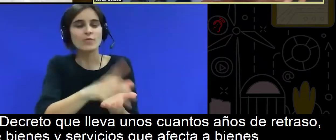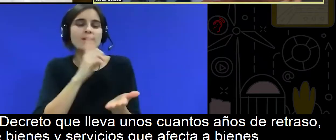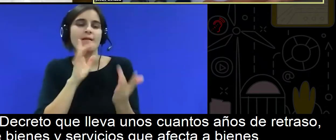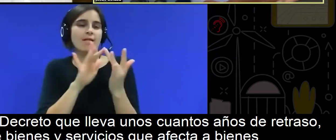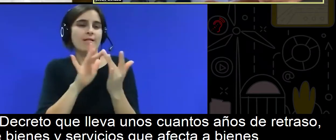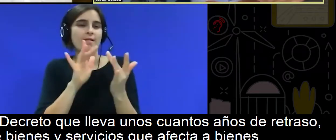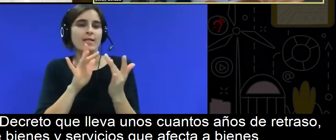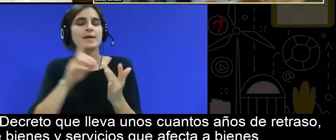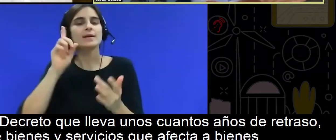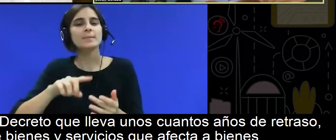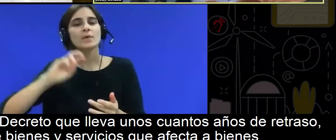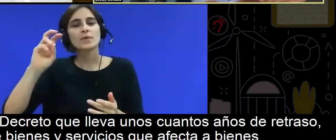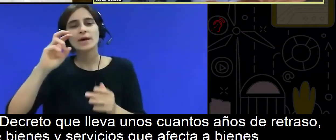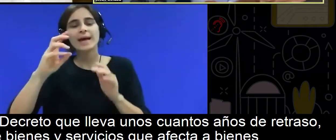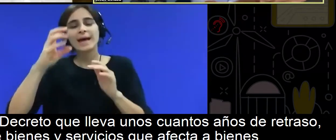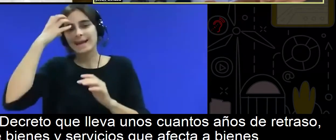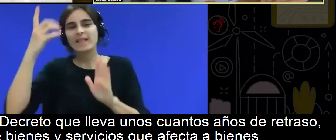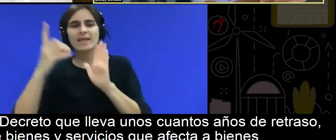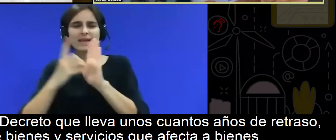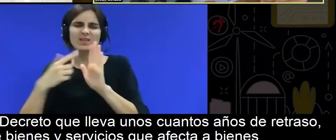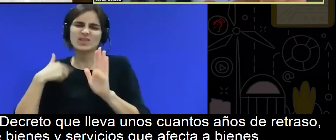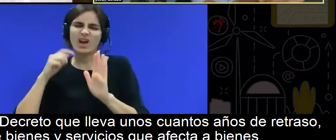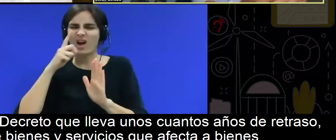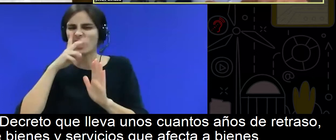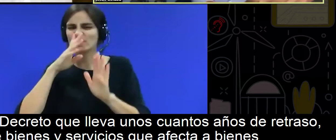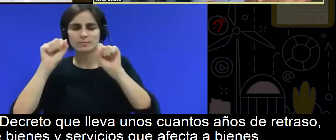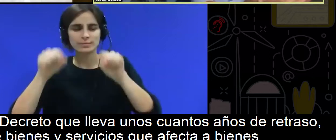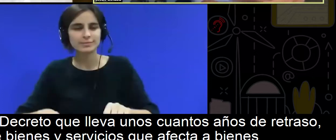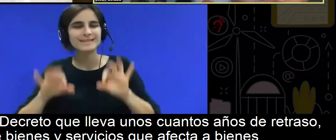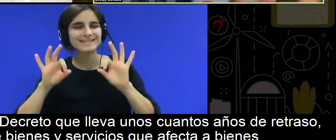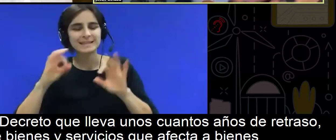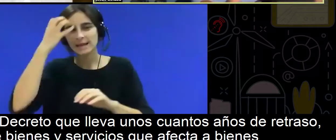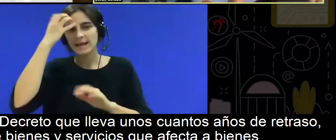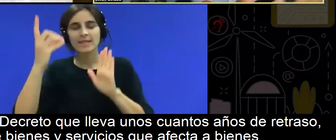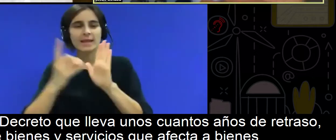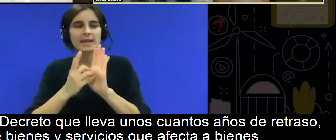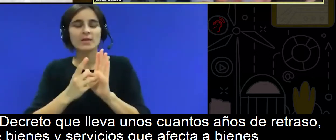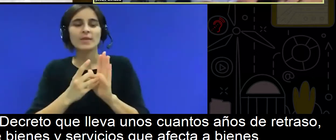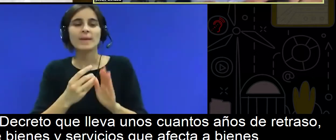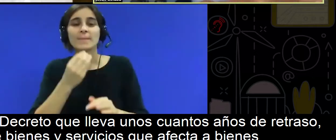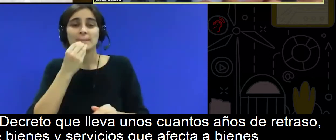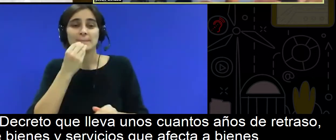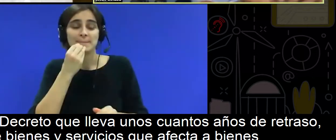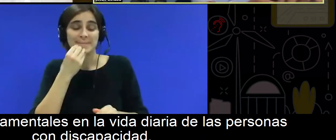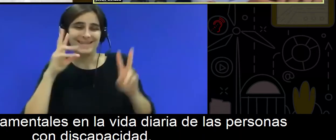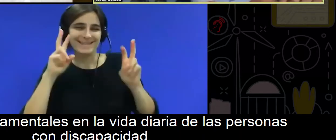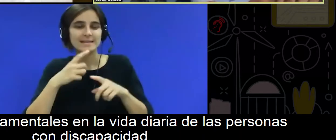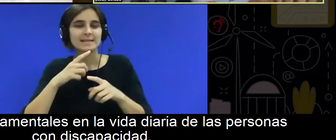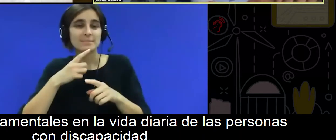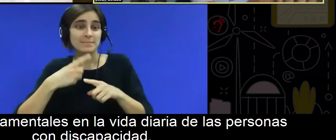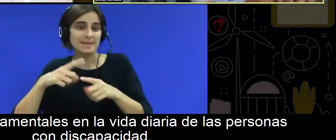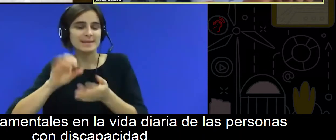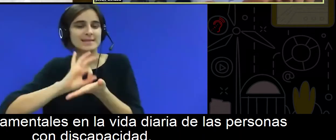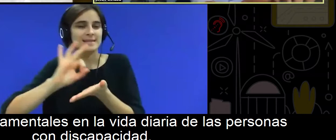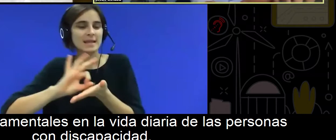unos cuantos años de retraso, que es el Real Decreto de Bienes y Servicios, que afecta a bienes y a servicios fundamentales, elementales en la